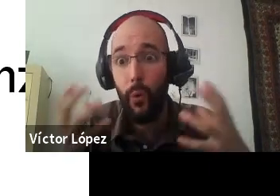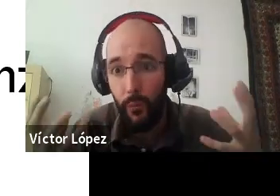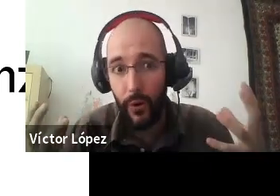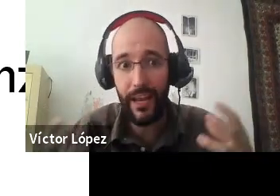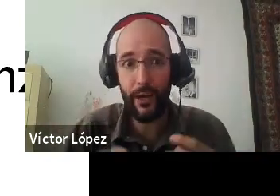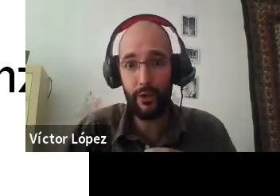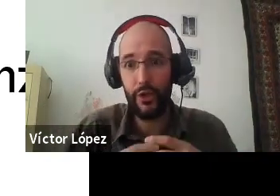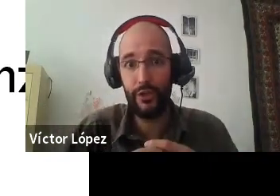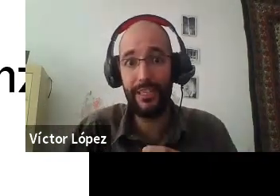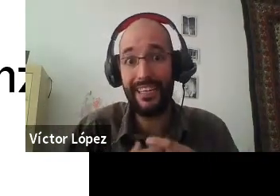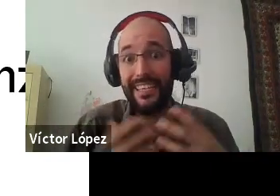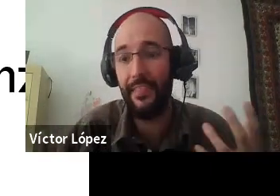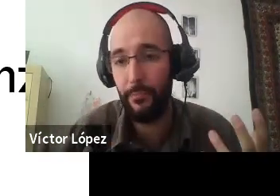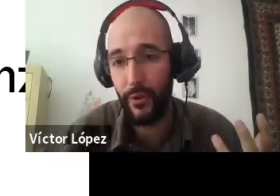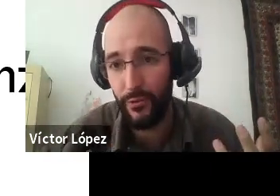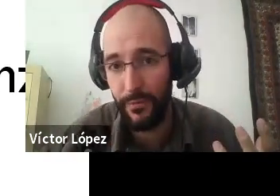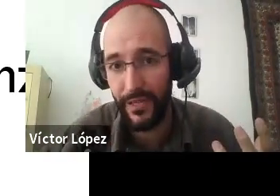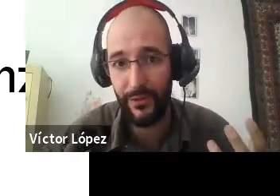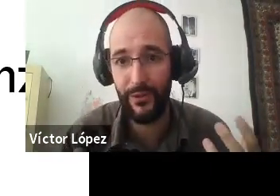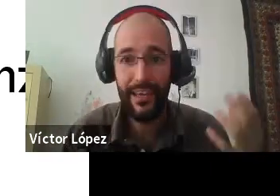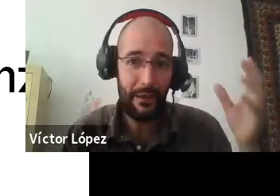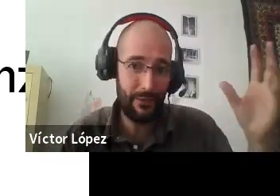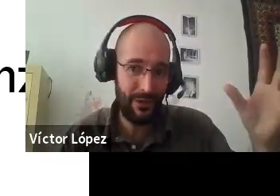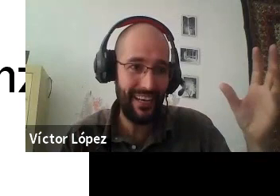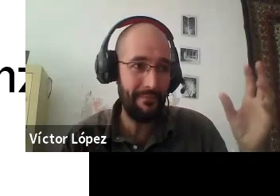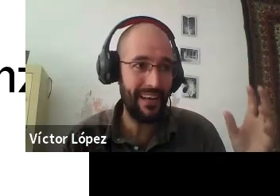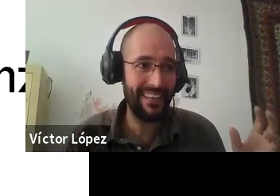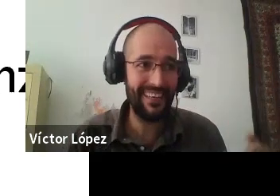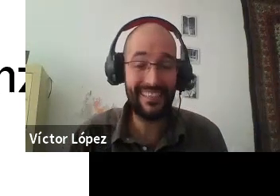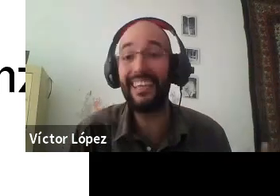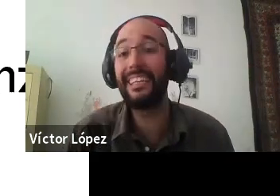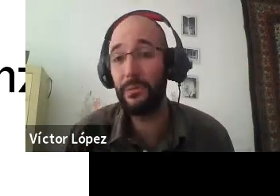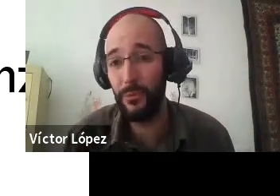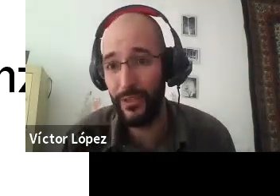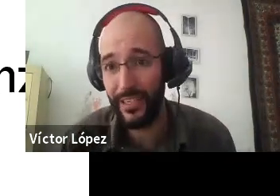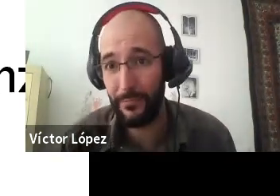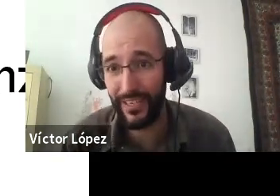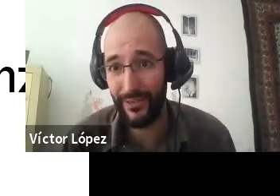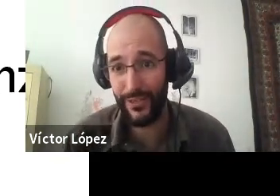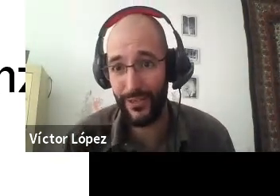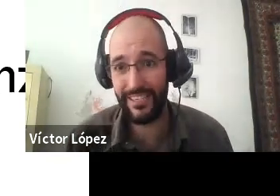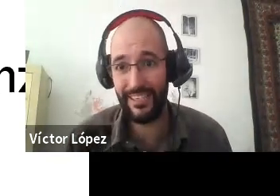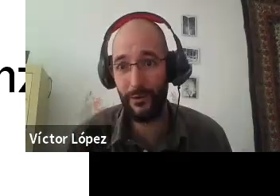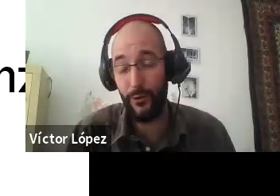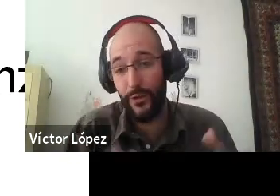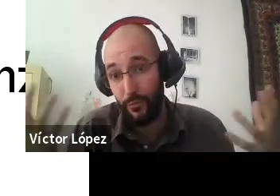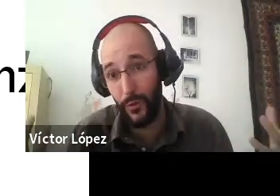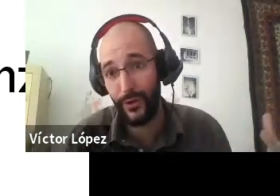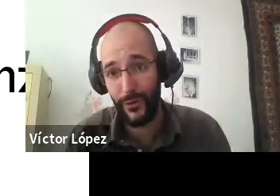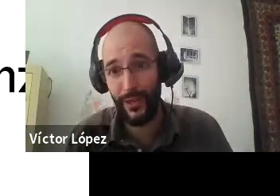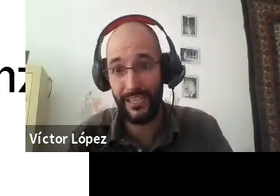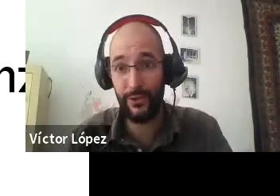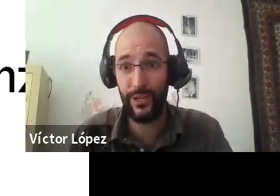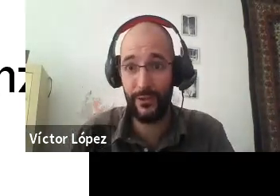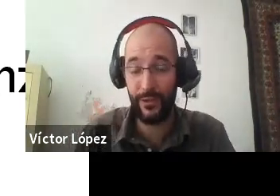el boom o la eclosión de la enseñanza por descubrimiento. He puesto aquí la imagen del satélite Sputnik, porque no sé si conocen, supongo